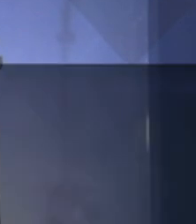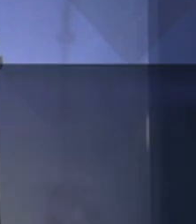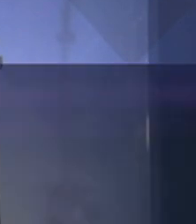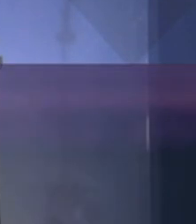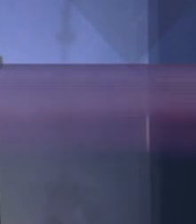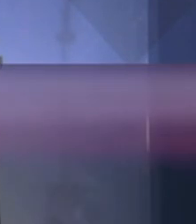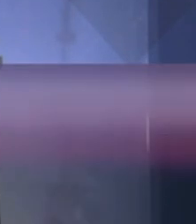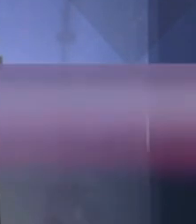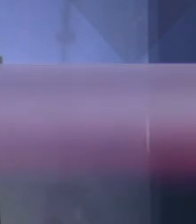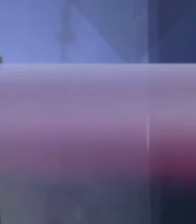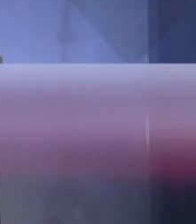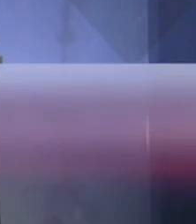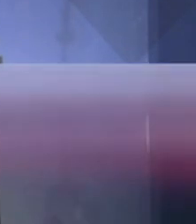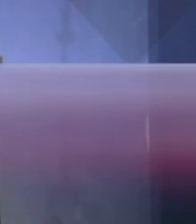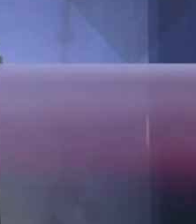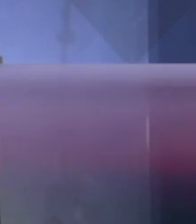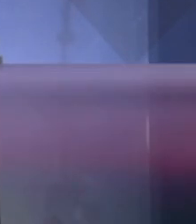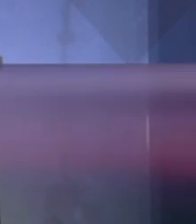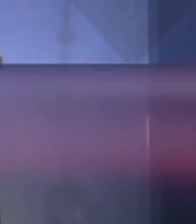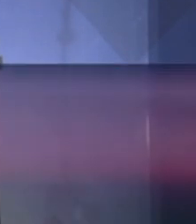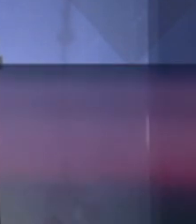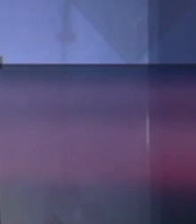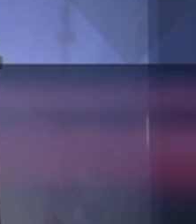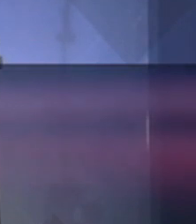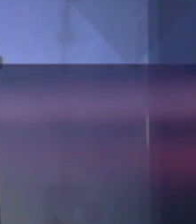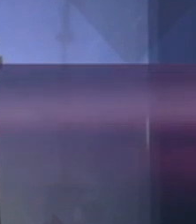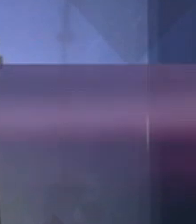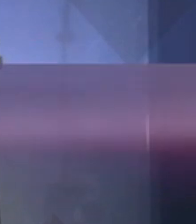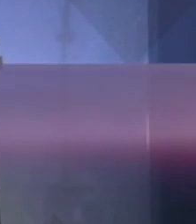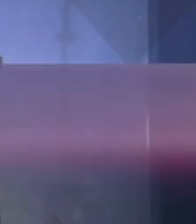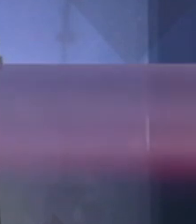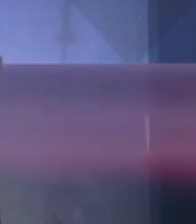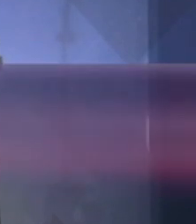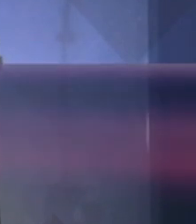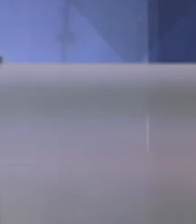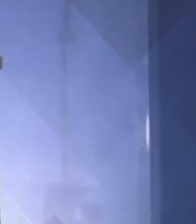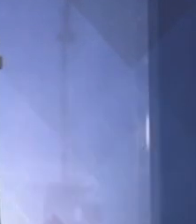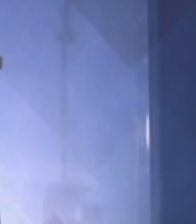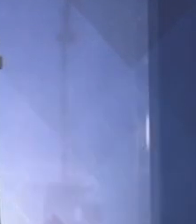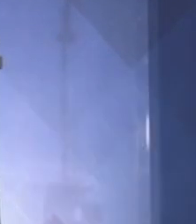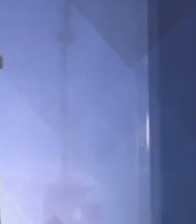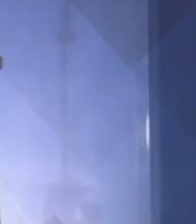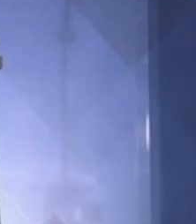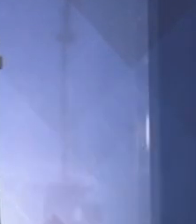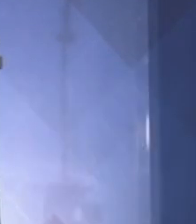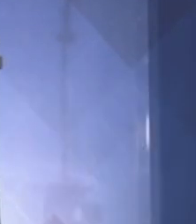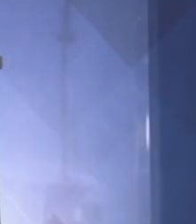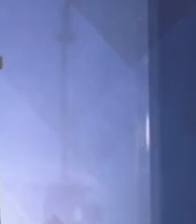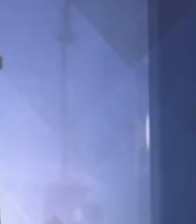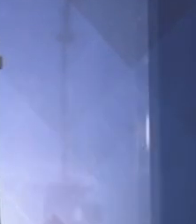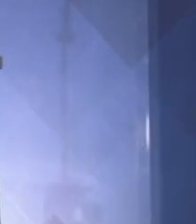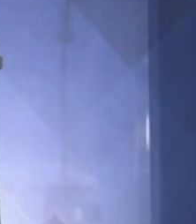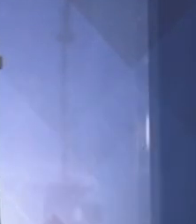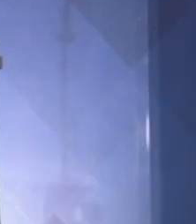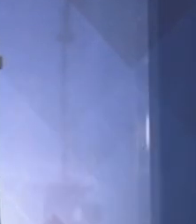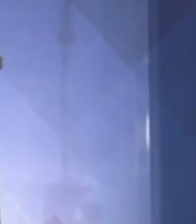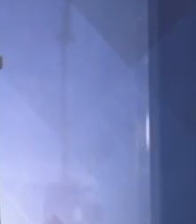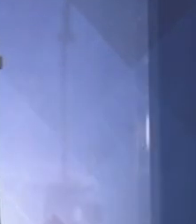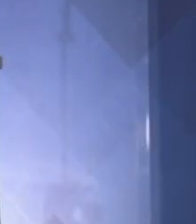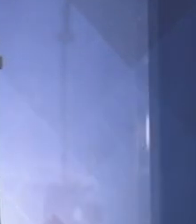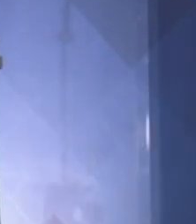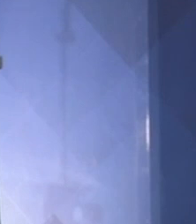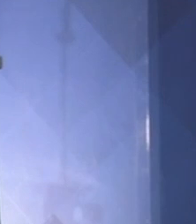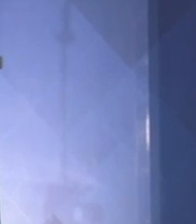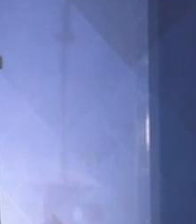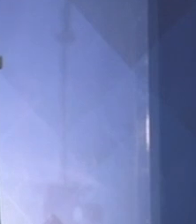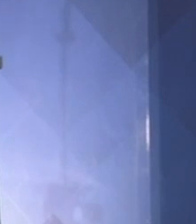y por supuesto también a las familias que también son actores muy importantes en el proceso de educación de nuestras futuras generaciones. De